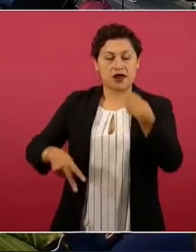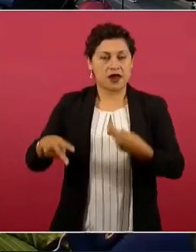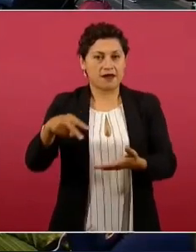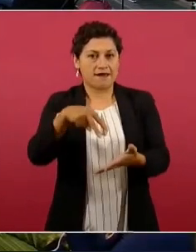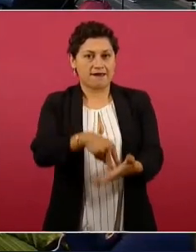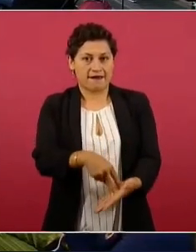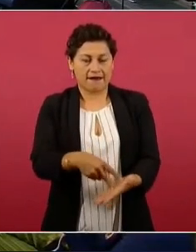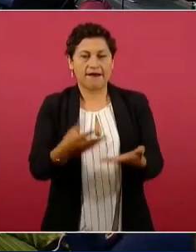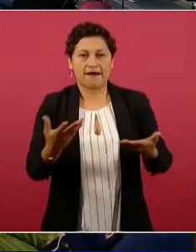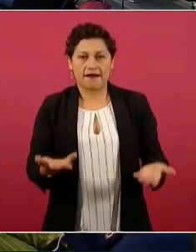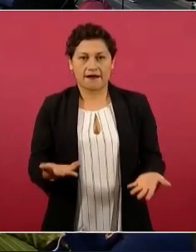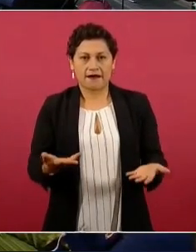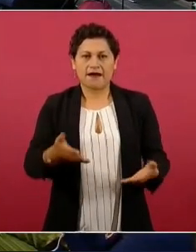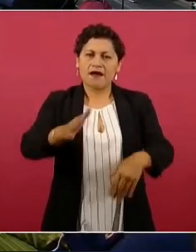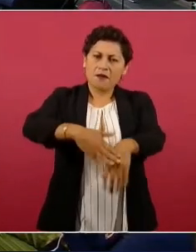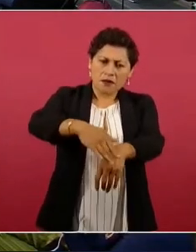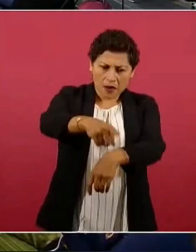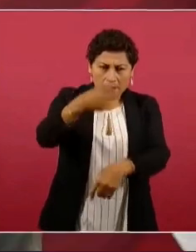¿por qué torturas?